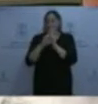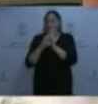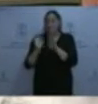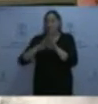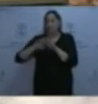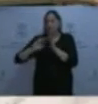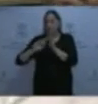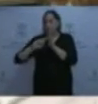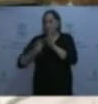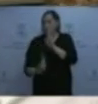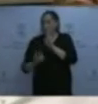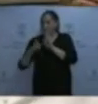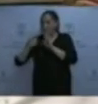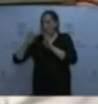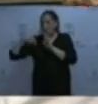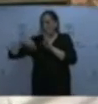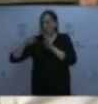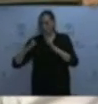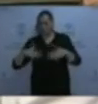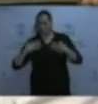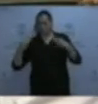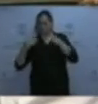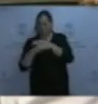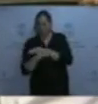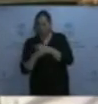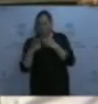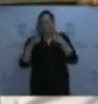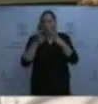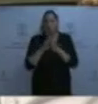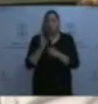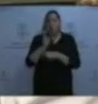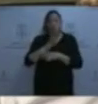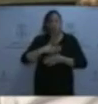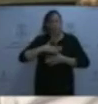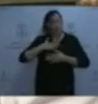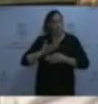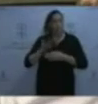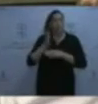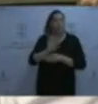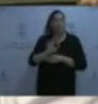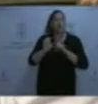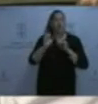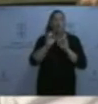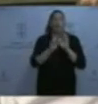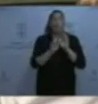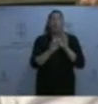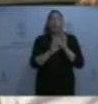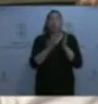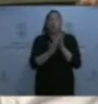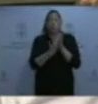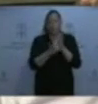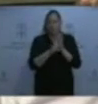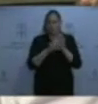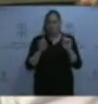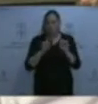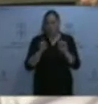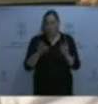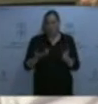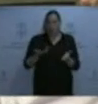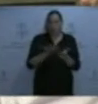aprobada LOMCE. Tiempo después, nuestro grupo parlamentario trajo a este Pleno una PNL instando a su Gobierno a hacerlo y votaron a favor. Una vez